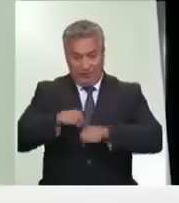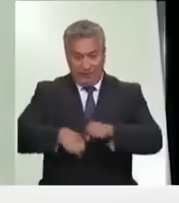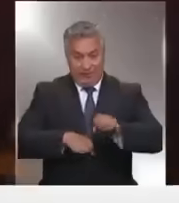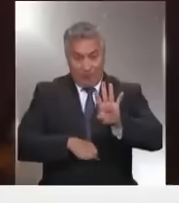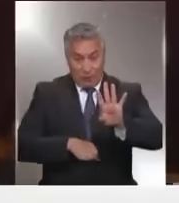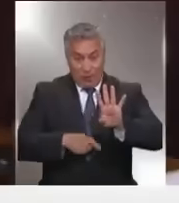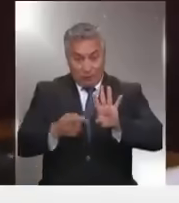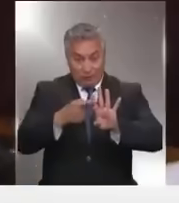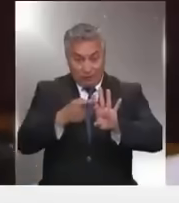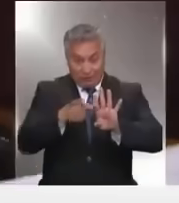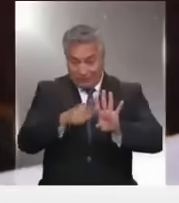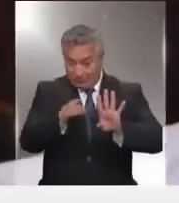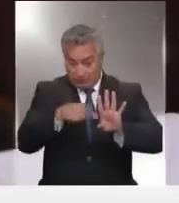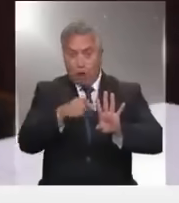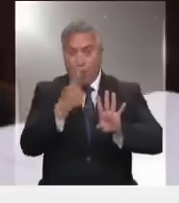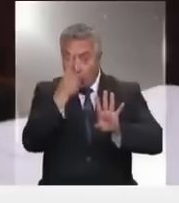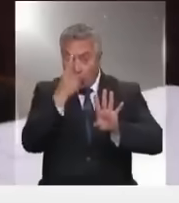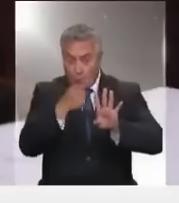siendo vendida en internet.